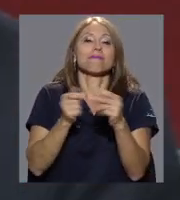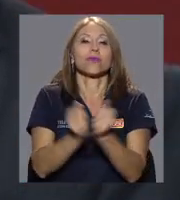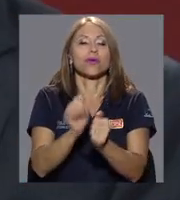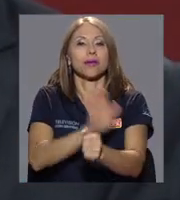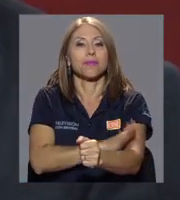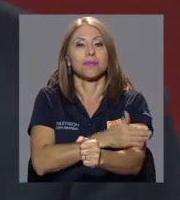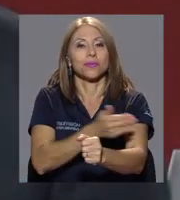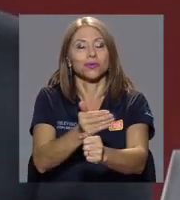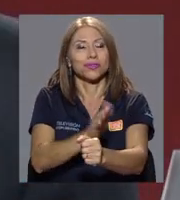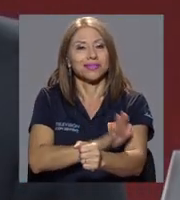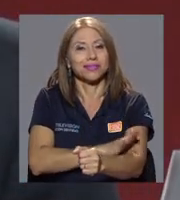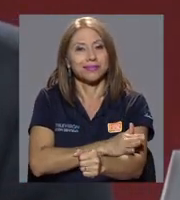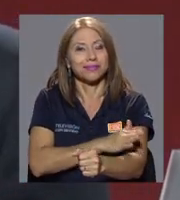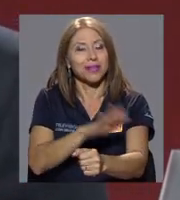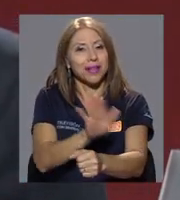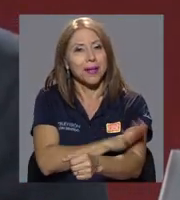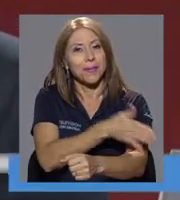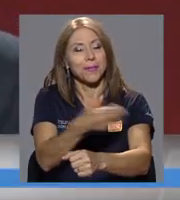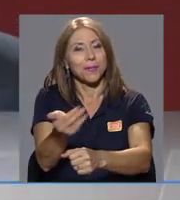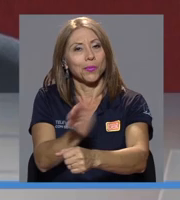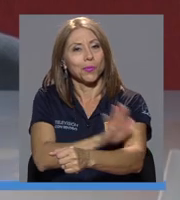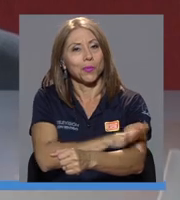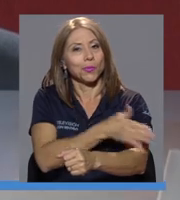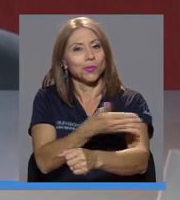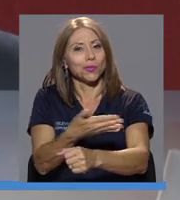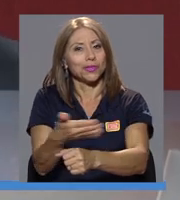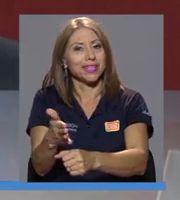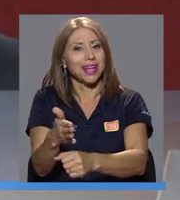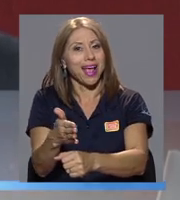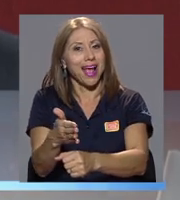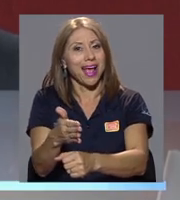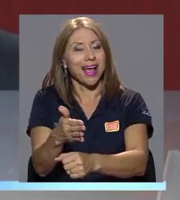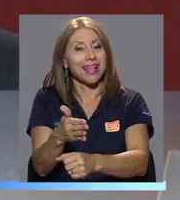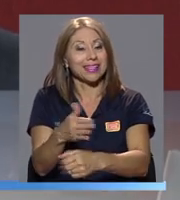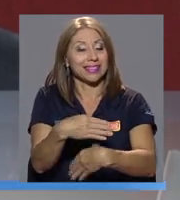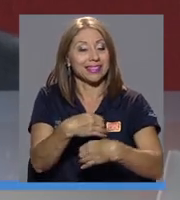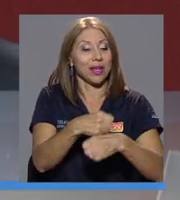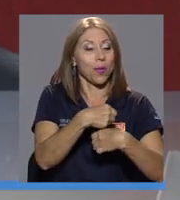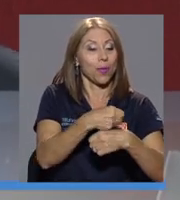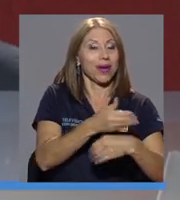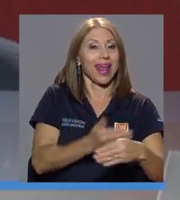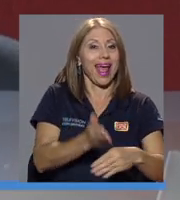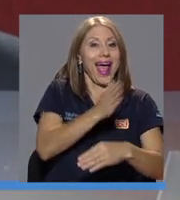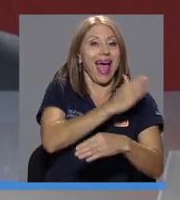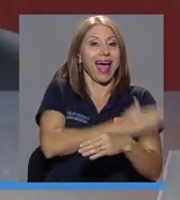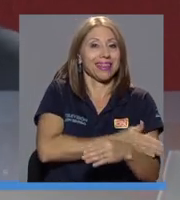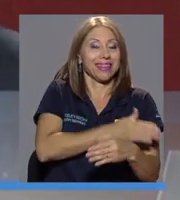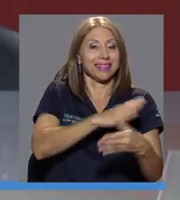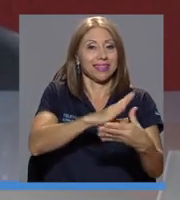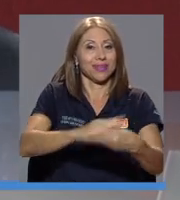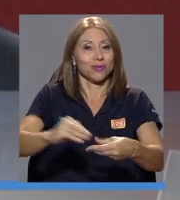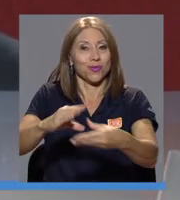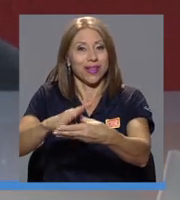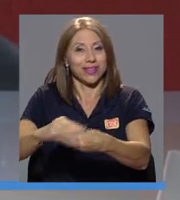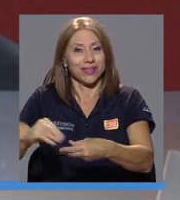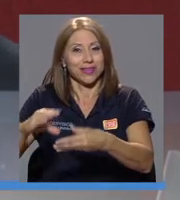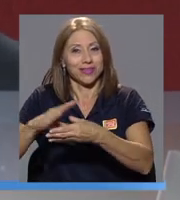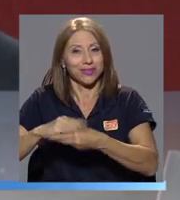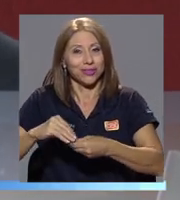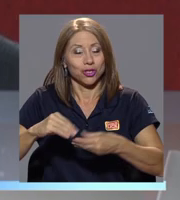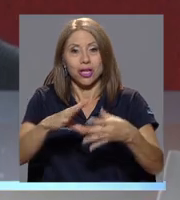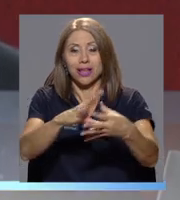La música, al fin y al cabo, se compone antes de los cuentos. Y los cuentos fueron más